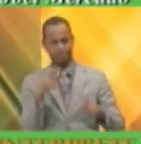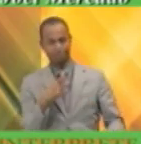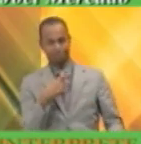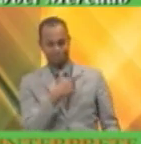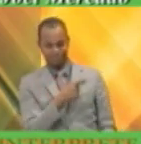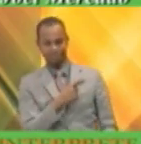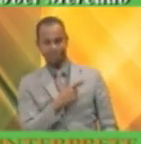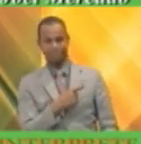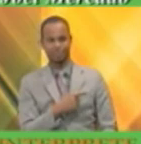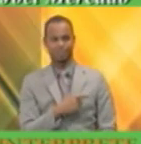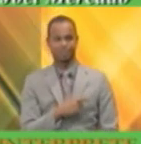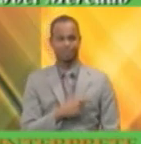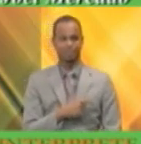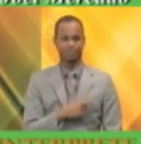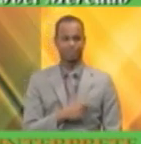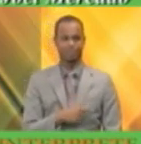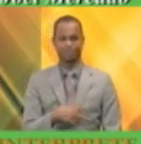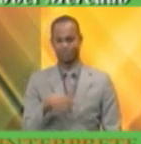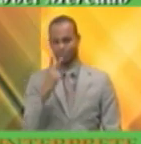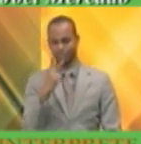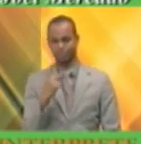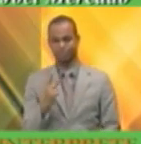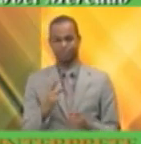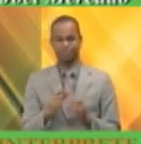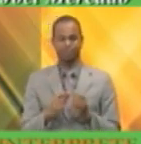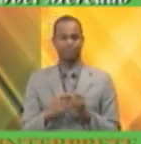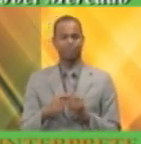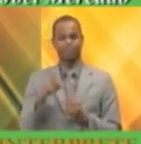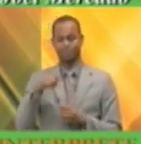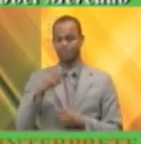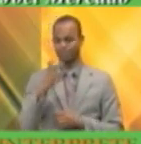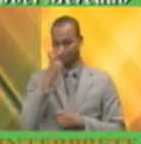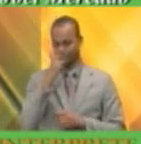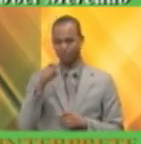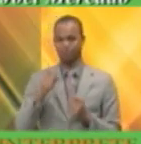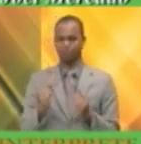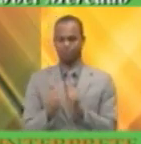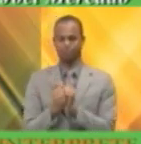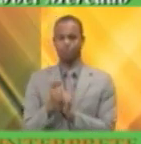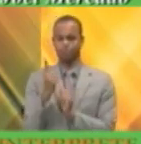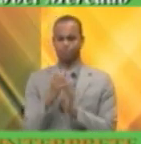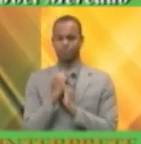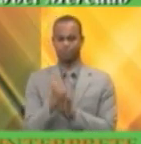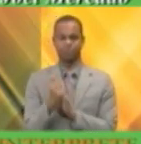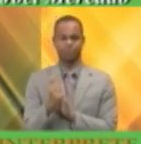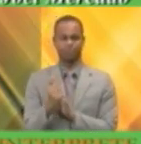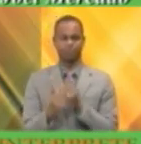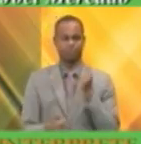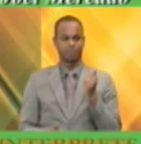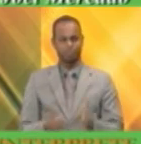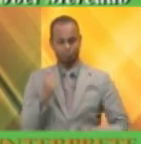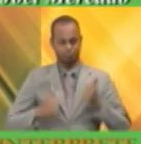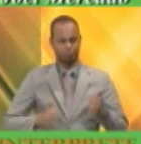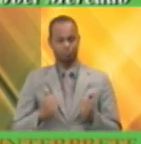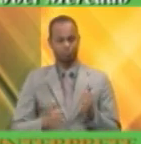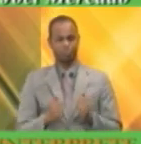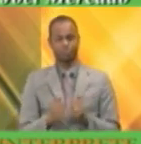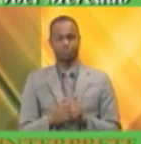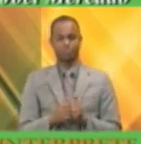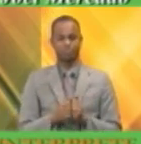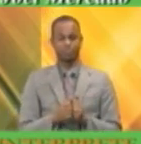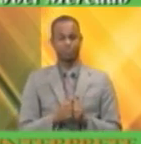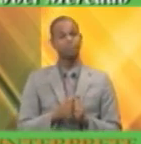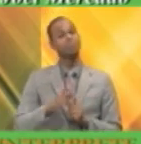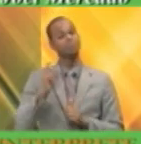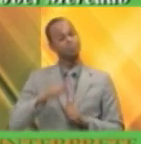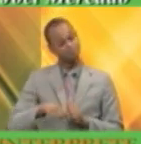bien. Esos son dos en uno, básicamente, porque el ciego corre con un guía. Con un guía. Ah, ok. Sí. O sea que el guía tiene